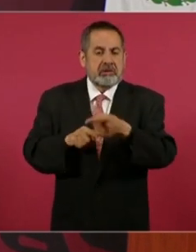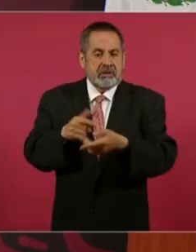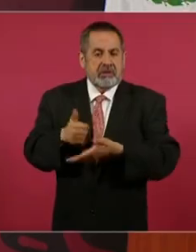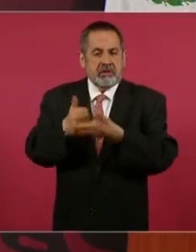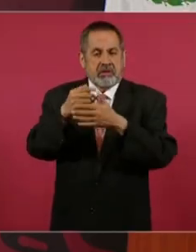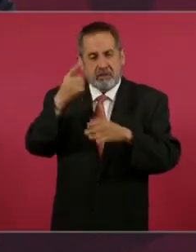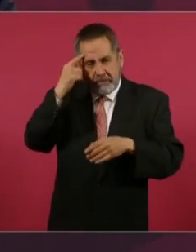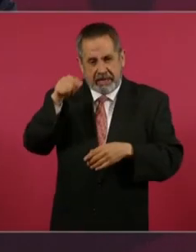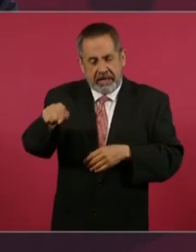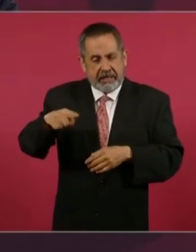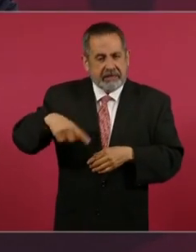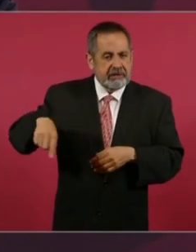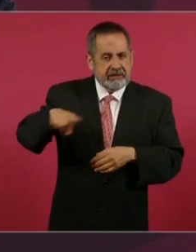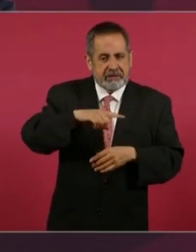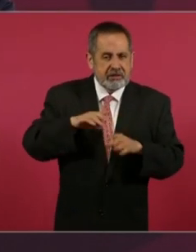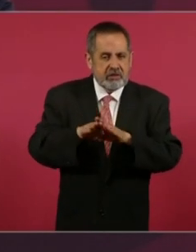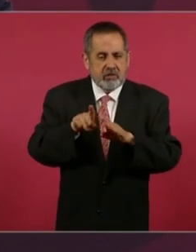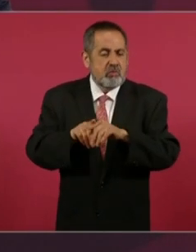ayudar en la intermediación